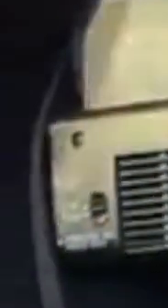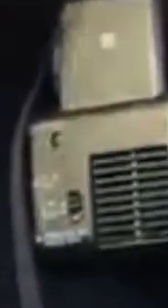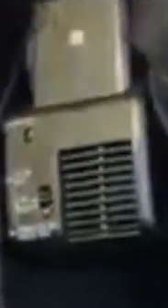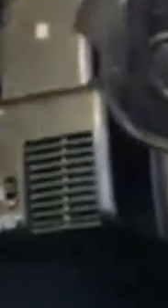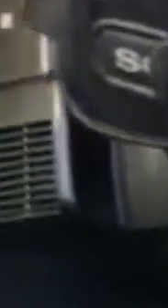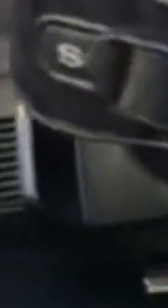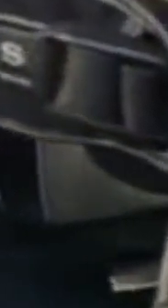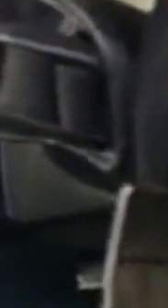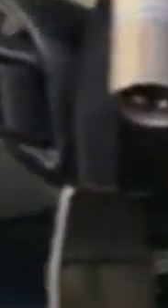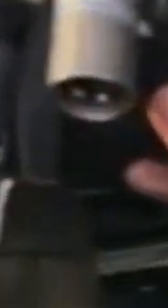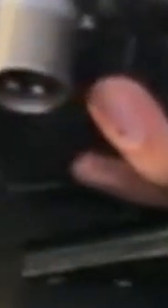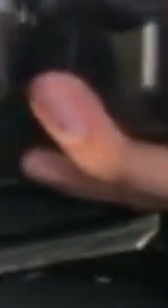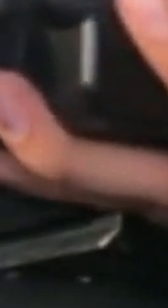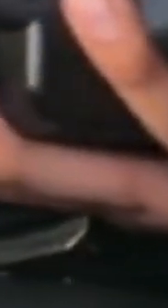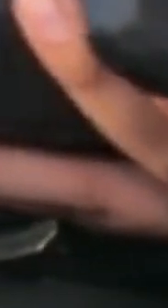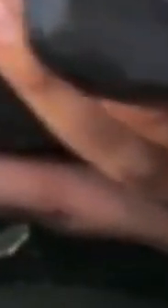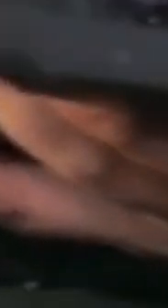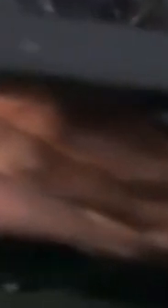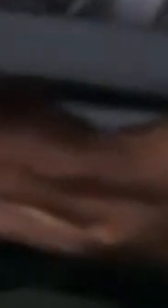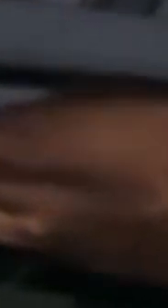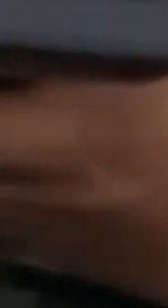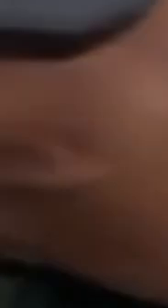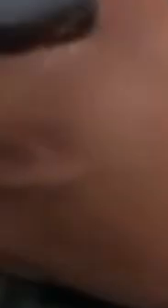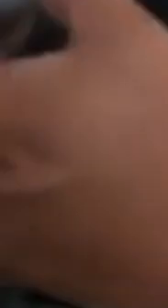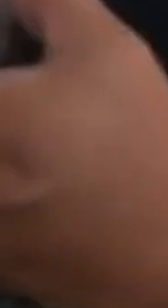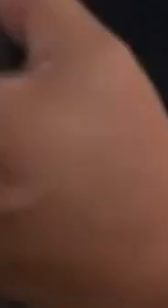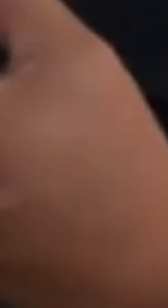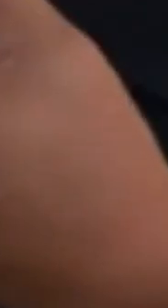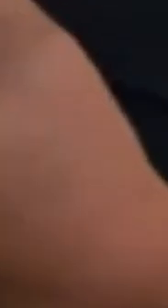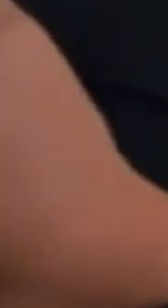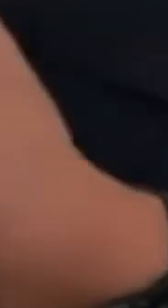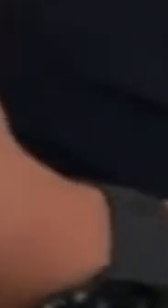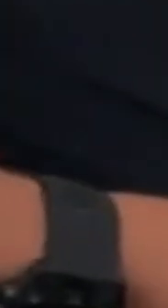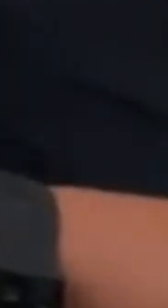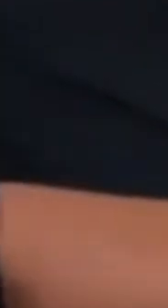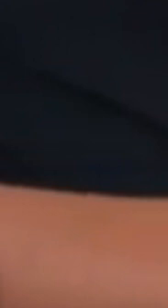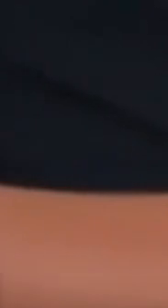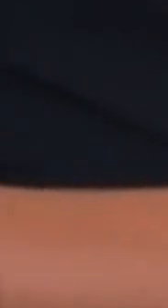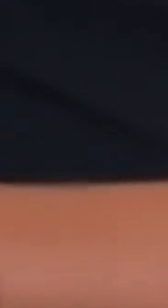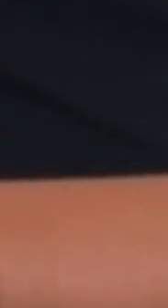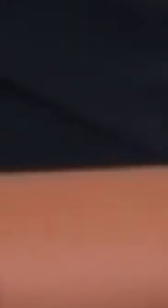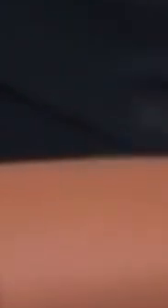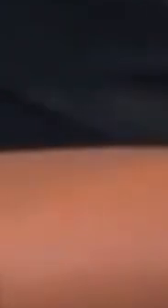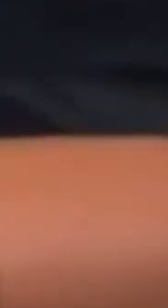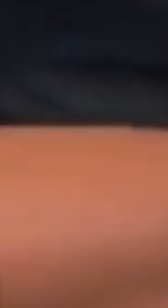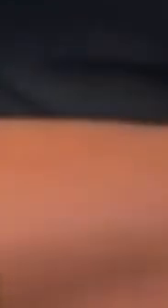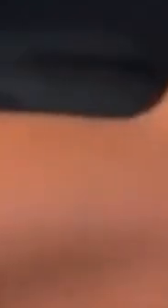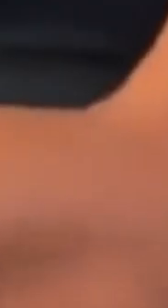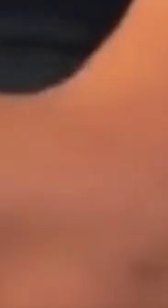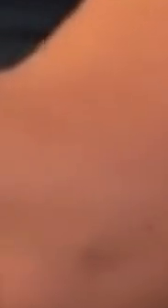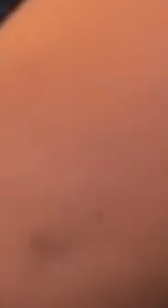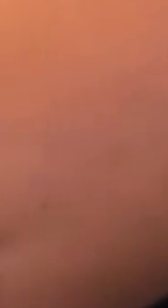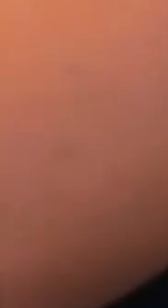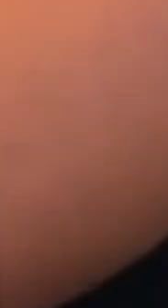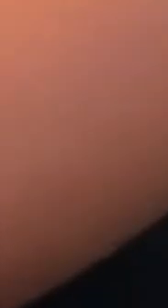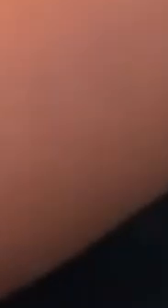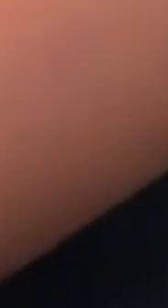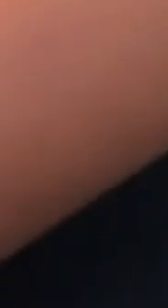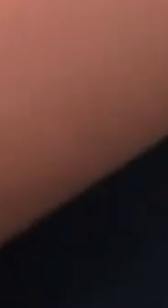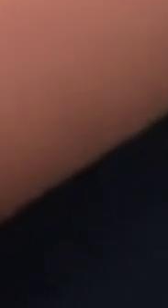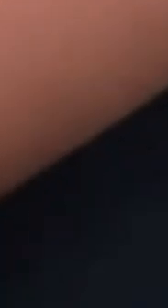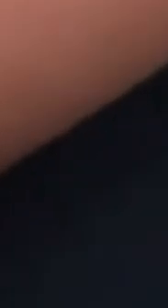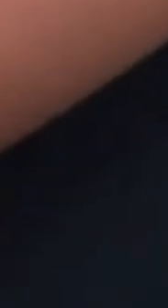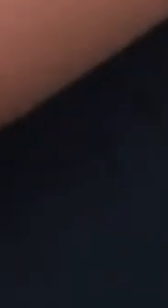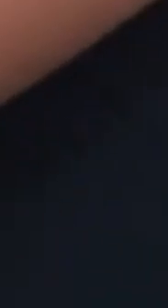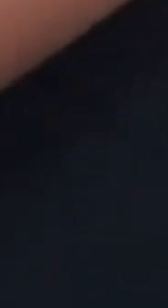hablar de estos temas. Y decía que la agradecida soy yo, en primer lugar, pues a la Secretaría de Cultura, a la Brigada